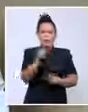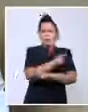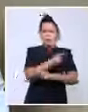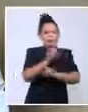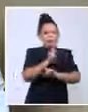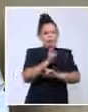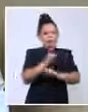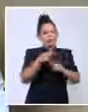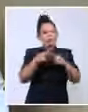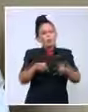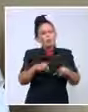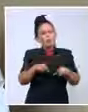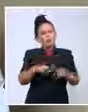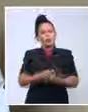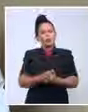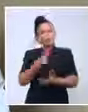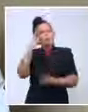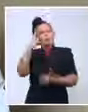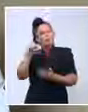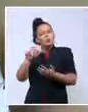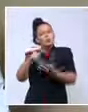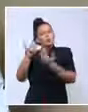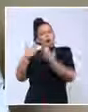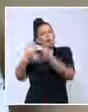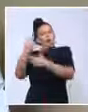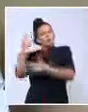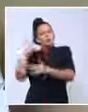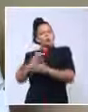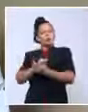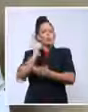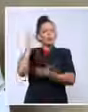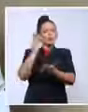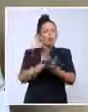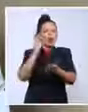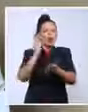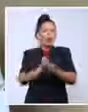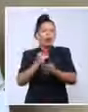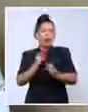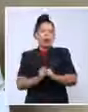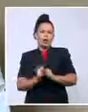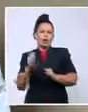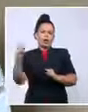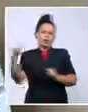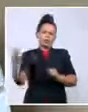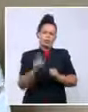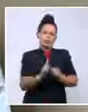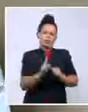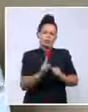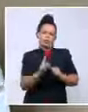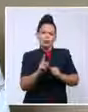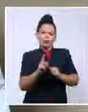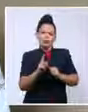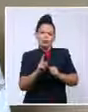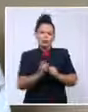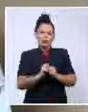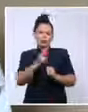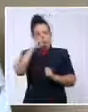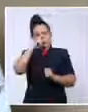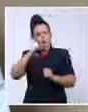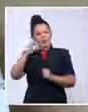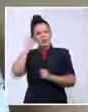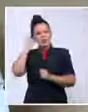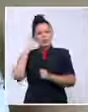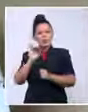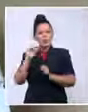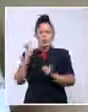dando clases en este en esta escuela había habido una de las niñas y me trajo una flor por la mañana y me